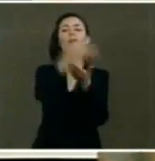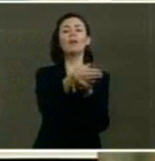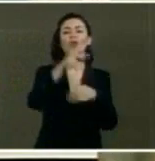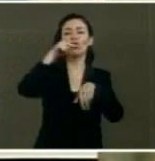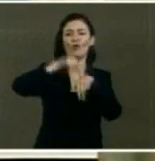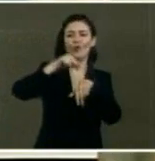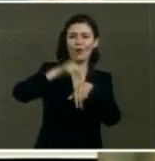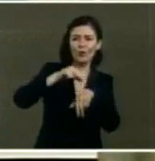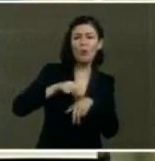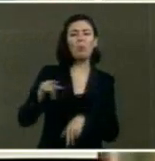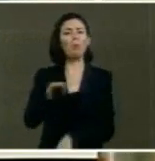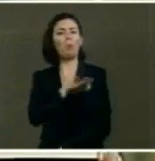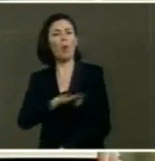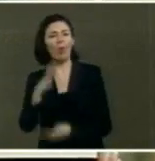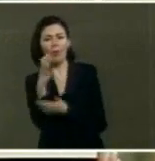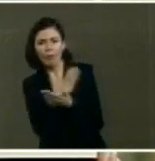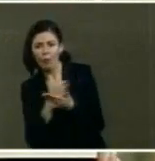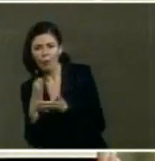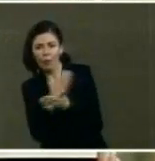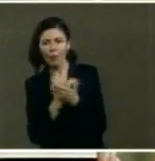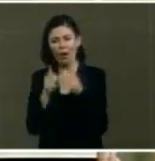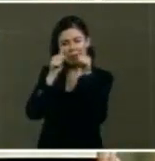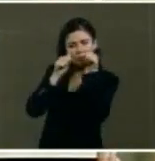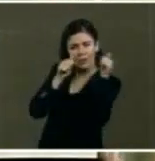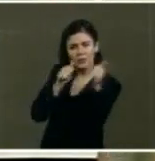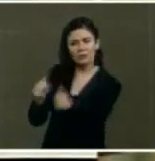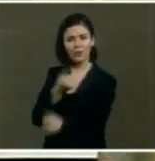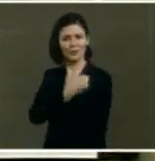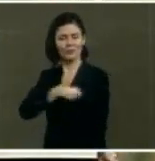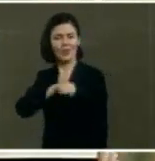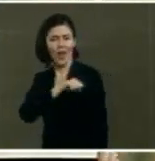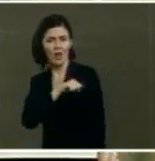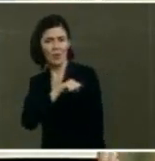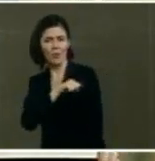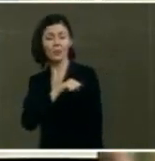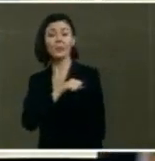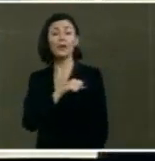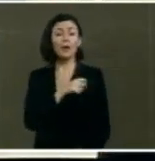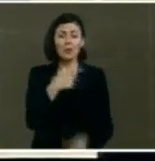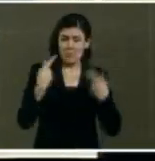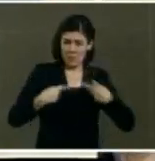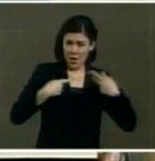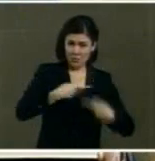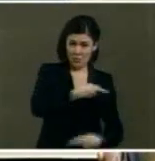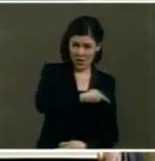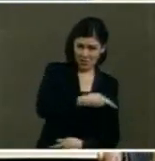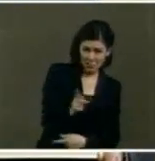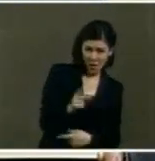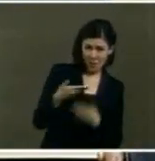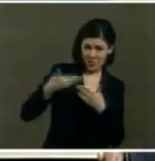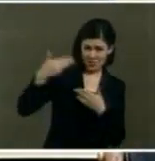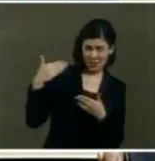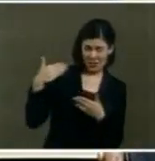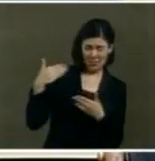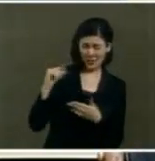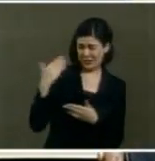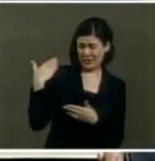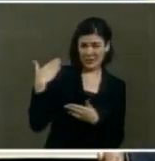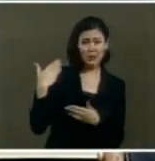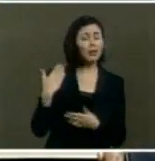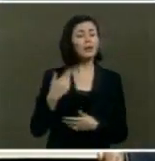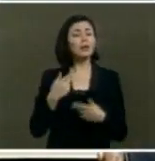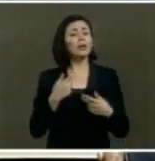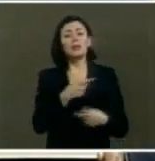y curarse en casos especialmente graves. Los más pobres o los que no tenían un trabajo formal, y que son la mayoría